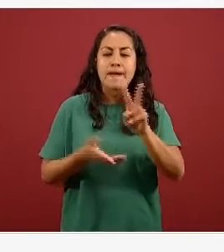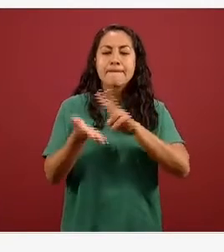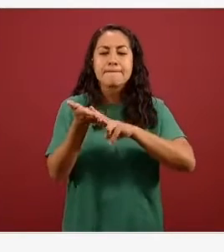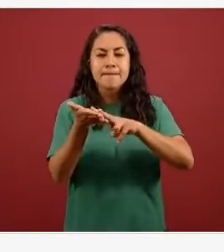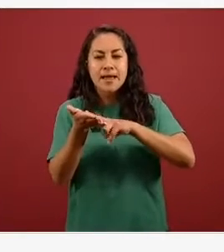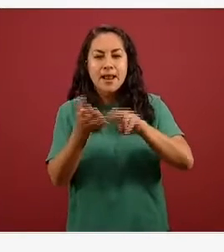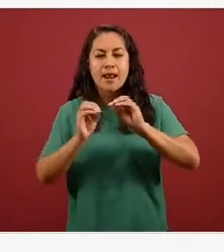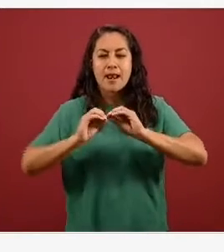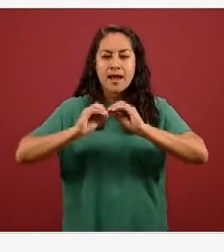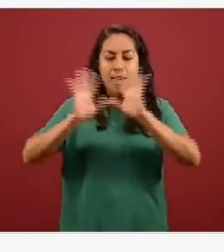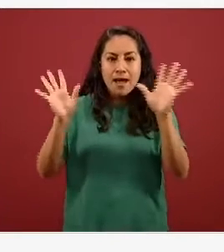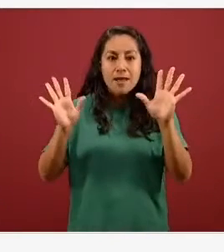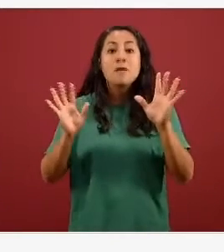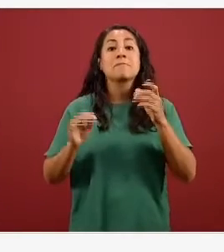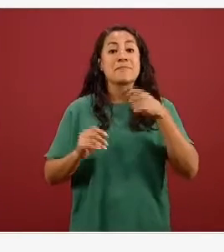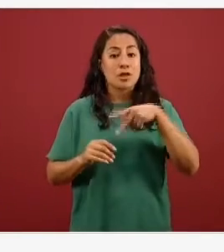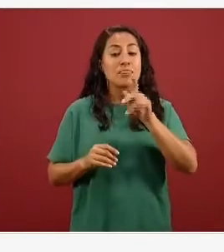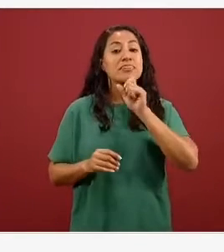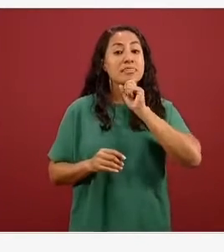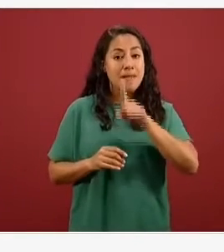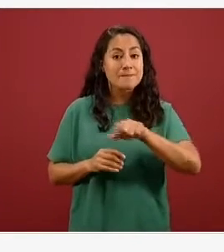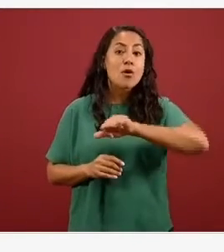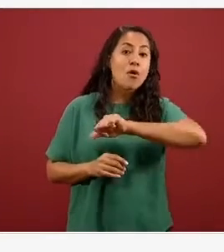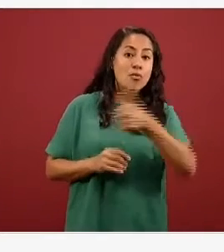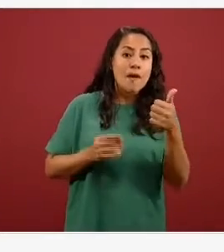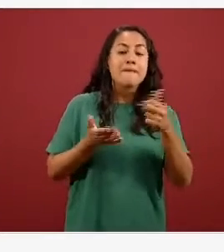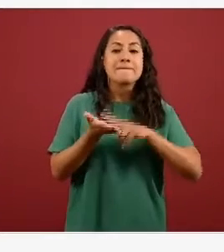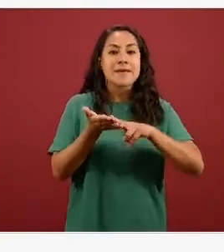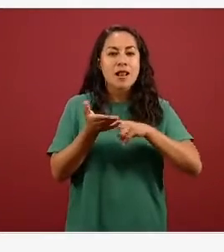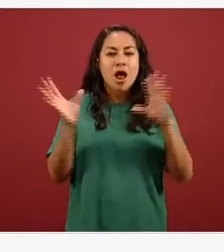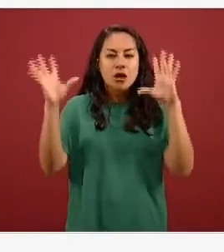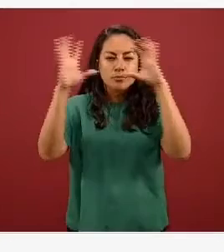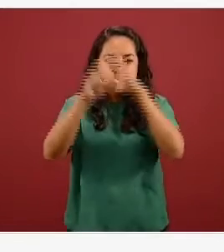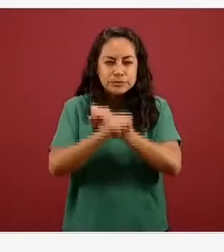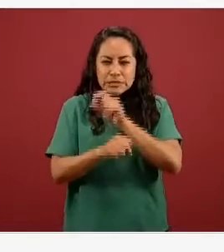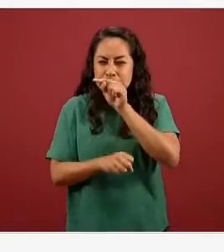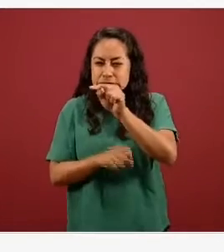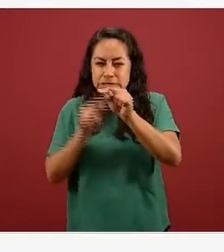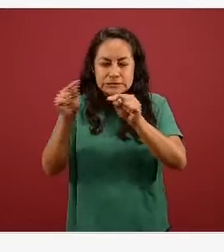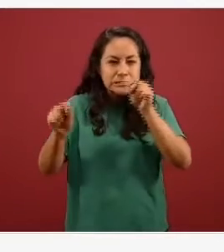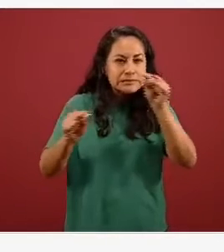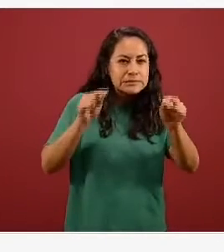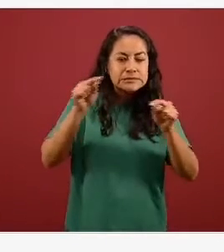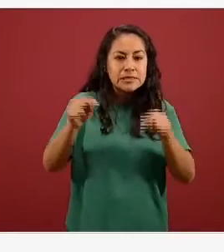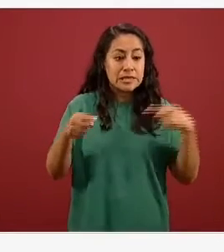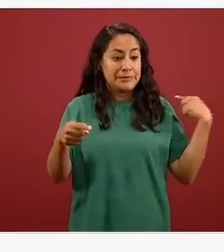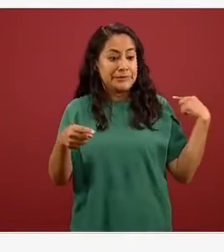en los colores más llamativos cuáles son precisamente estos estados que en estos últimos